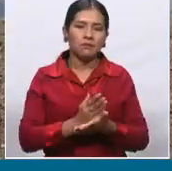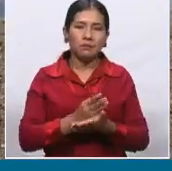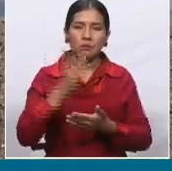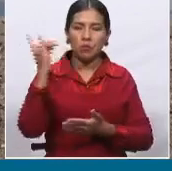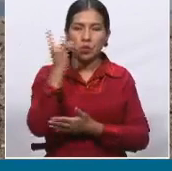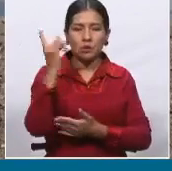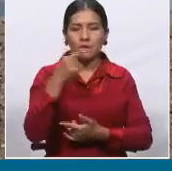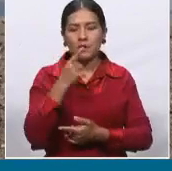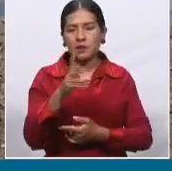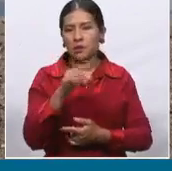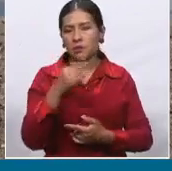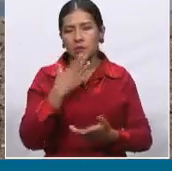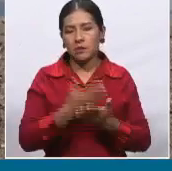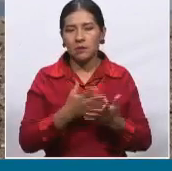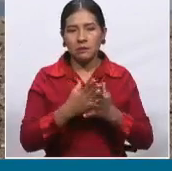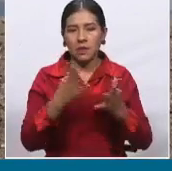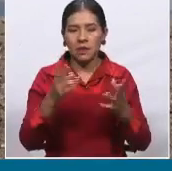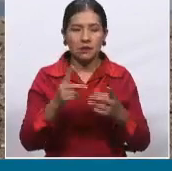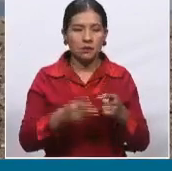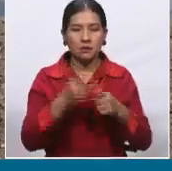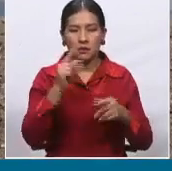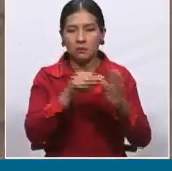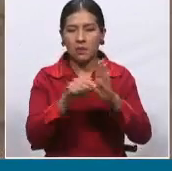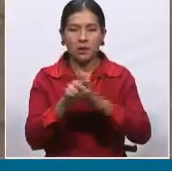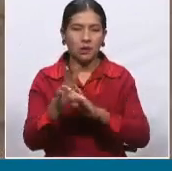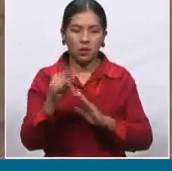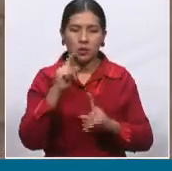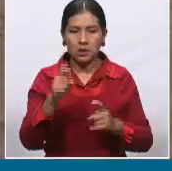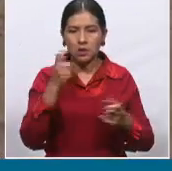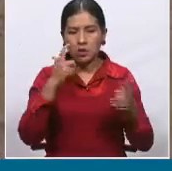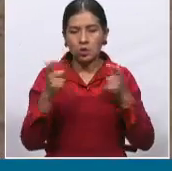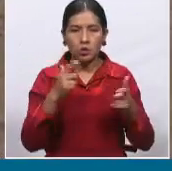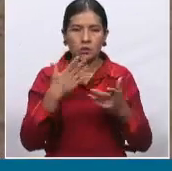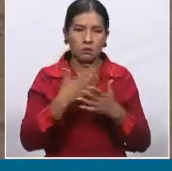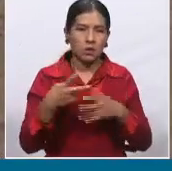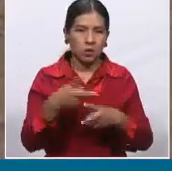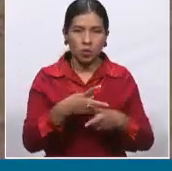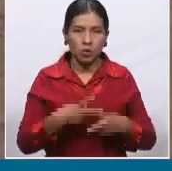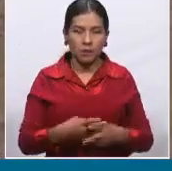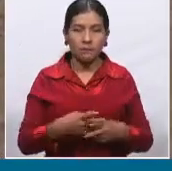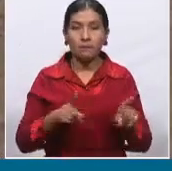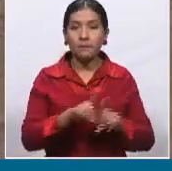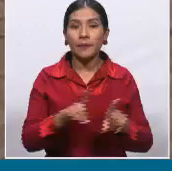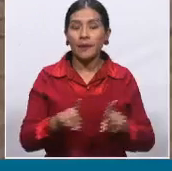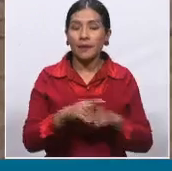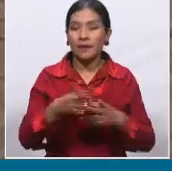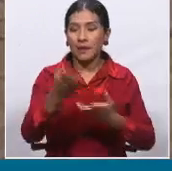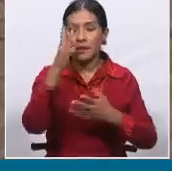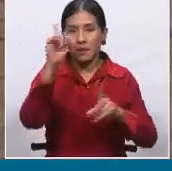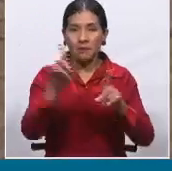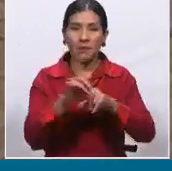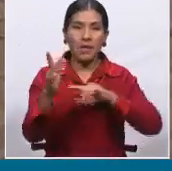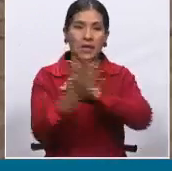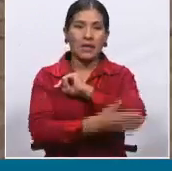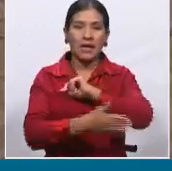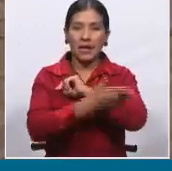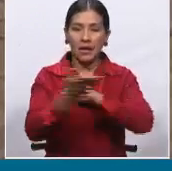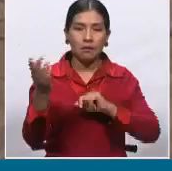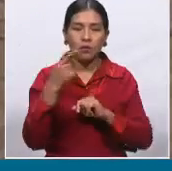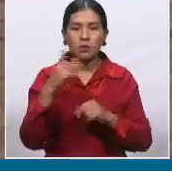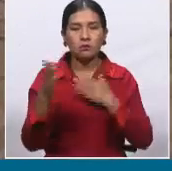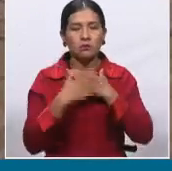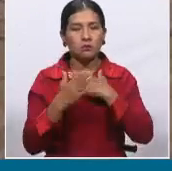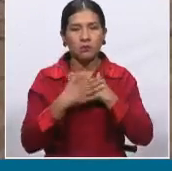de que se tiene que manejar adecuadamente. Inclusive nuestros mismos hermanos del campo han considerado de